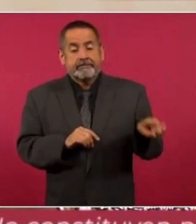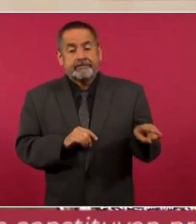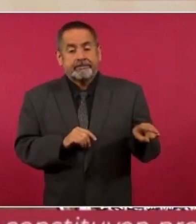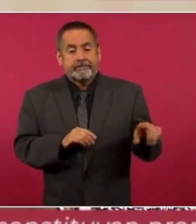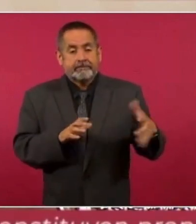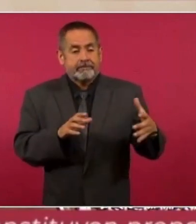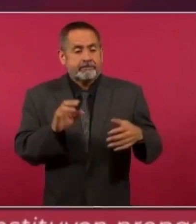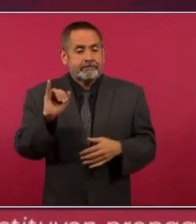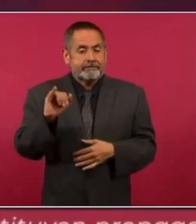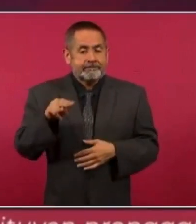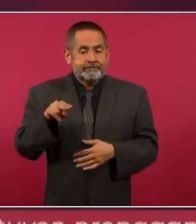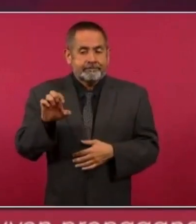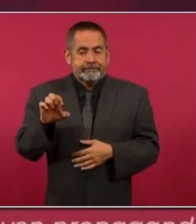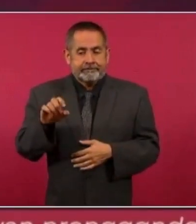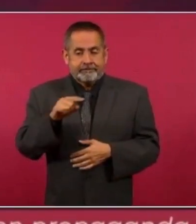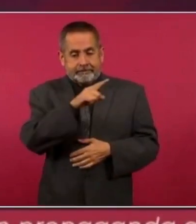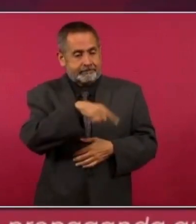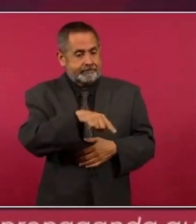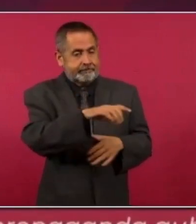del INE